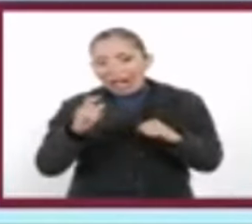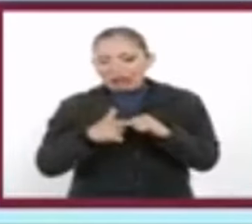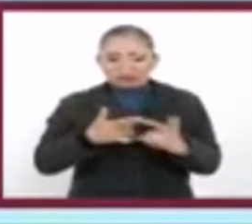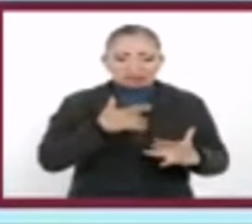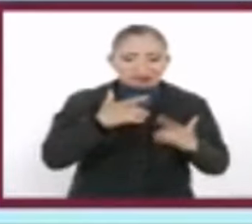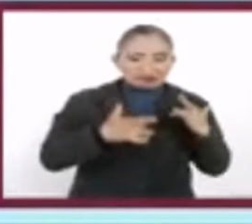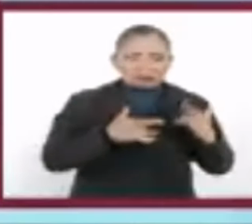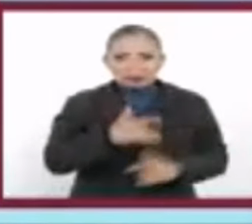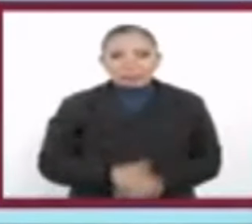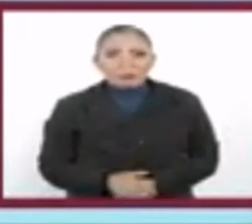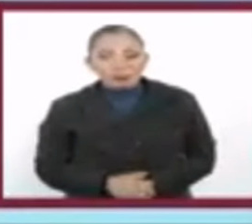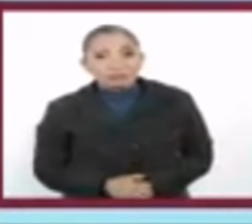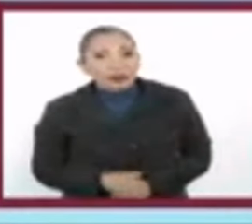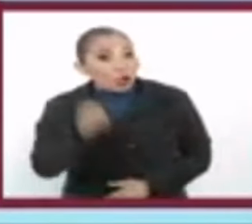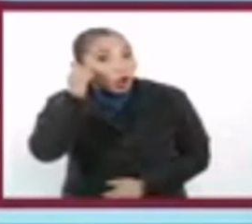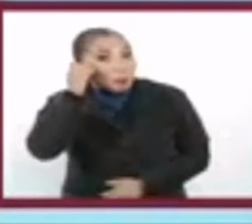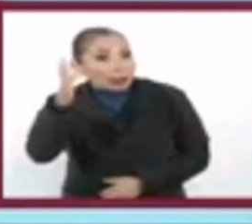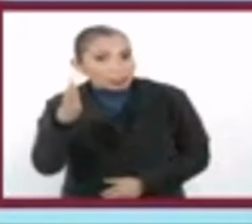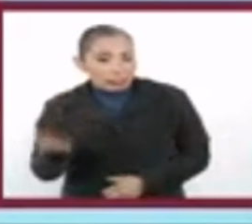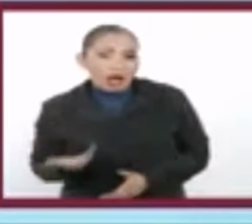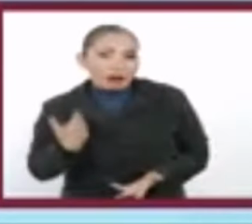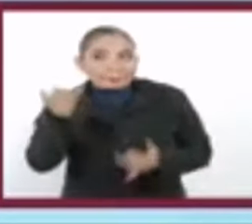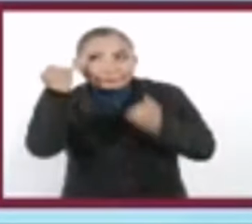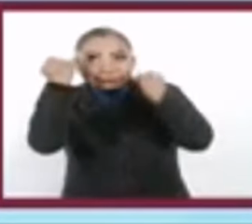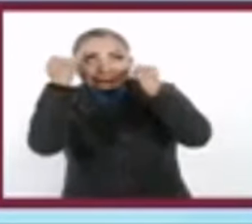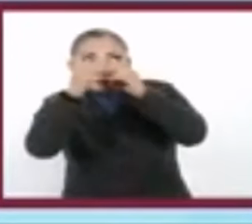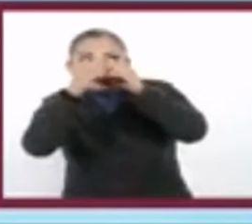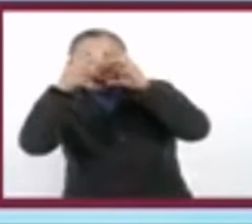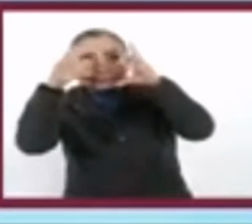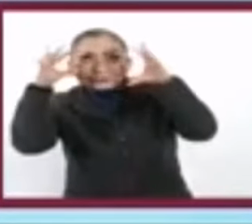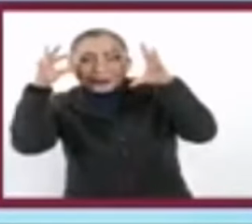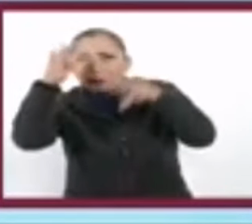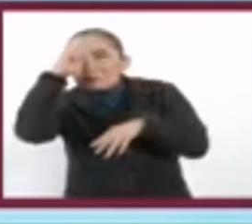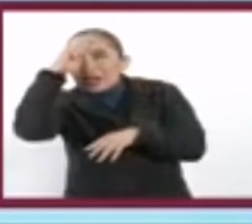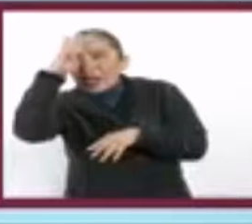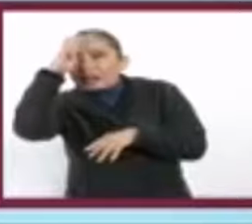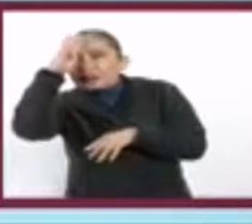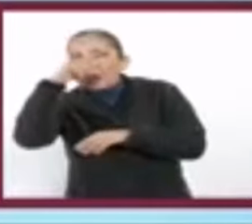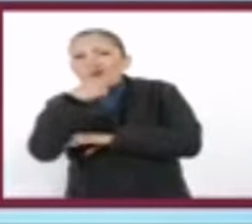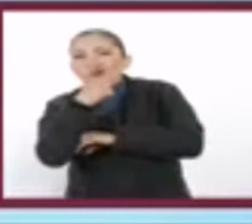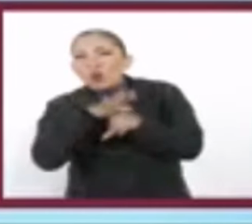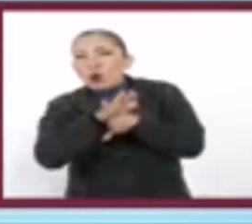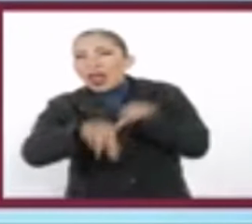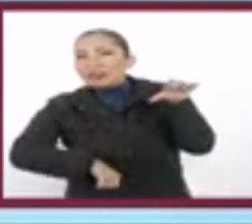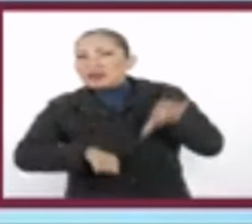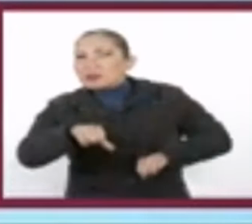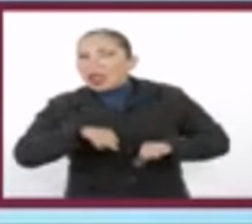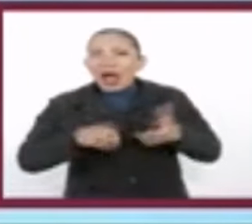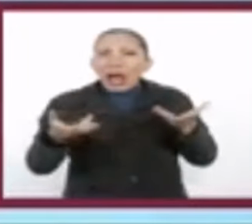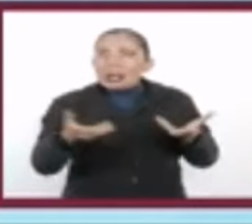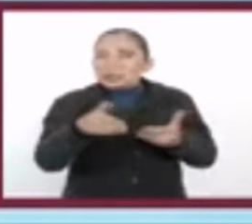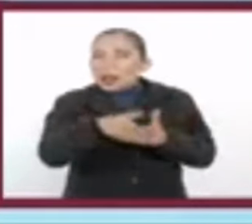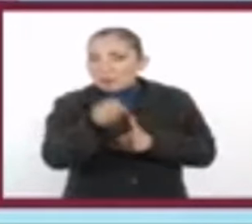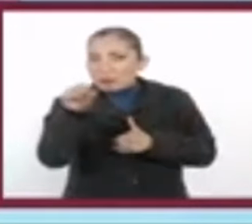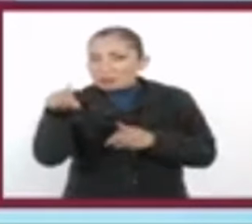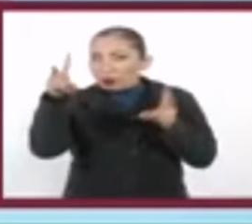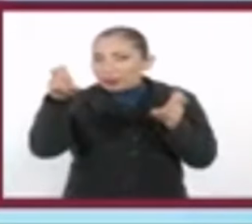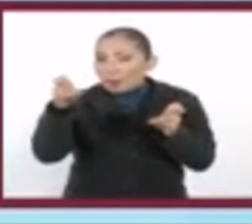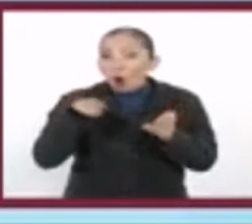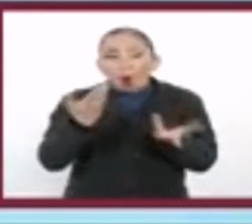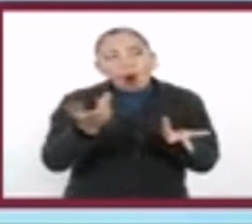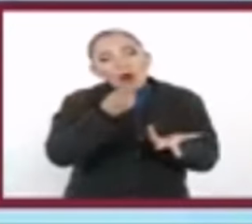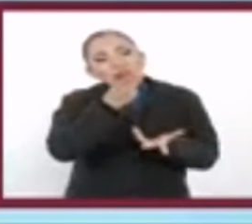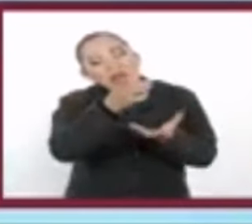puedan surgir. No olviden fomentar su creatividad. Piensen qué dinámicas podrían hacer o